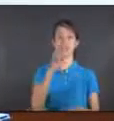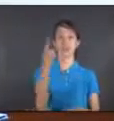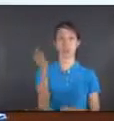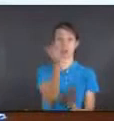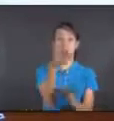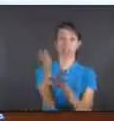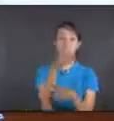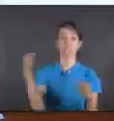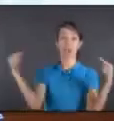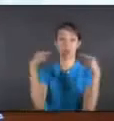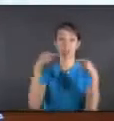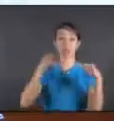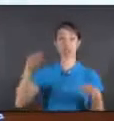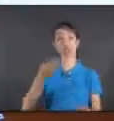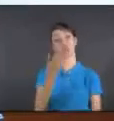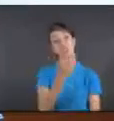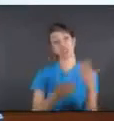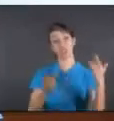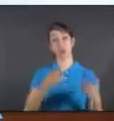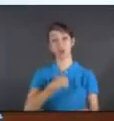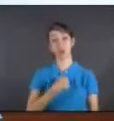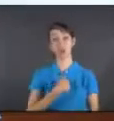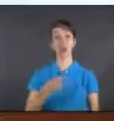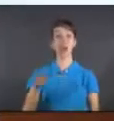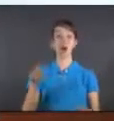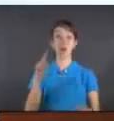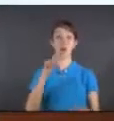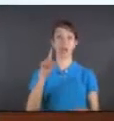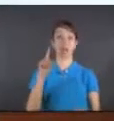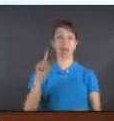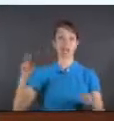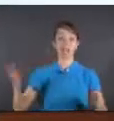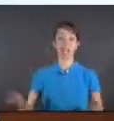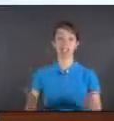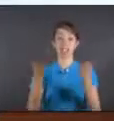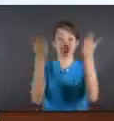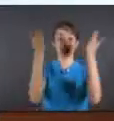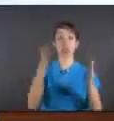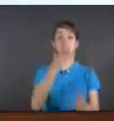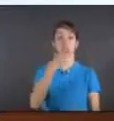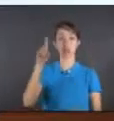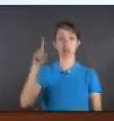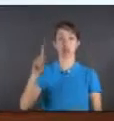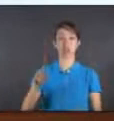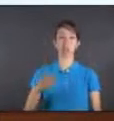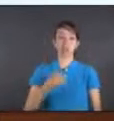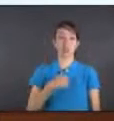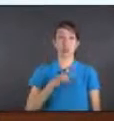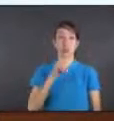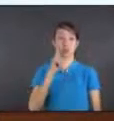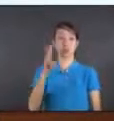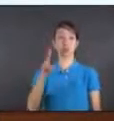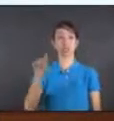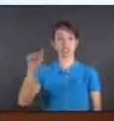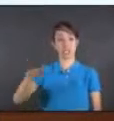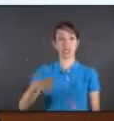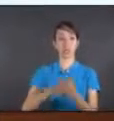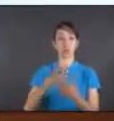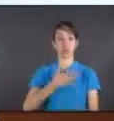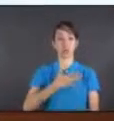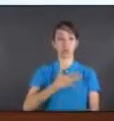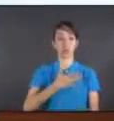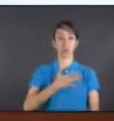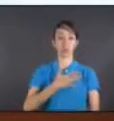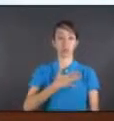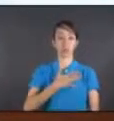Quiere decir que él siempre tuvo problemas con nosotros, pero Dios, hermano, mire, cada vez que hay un problema,